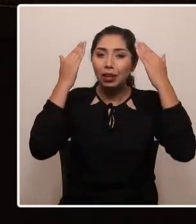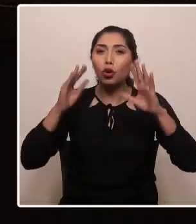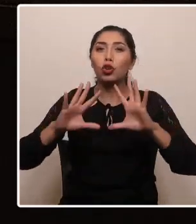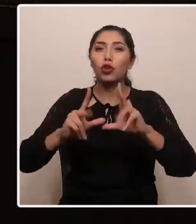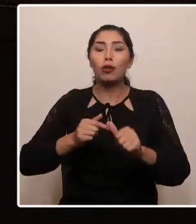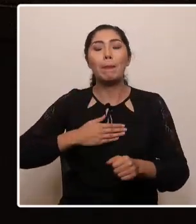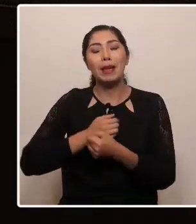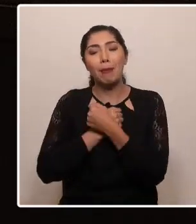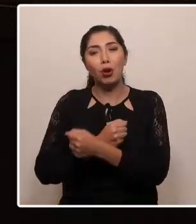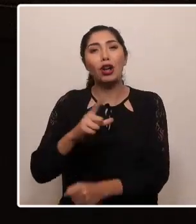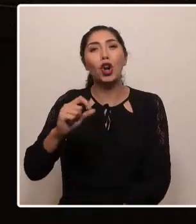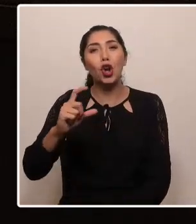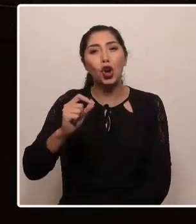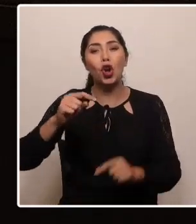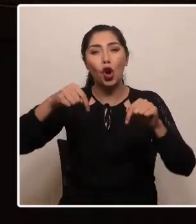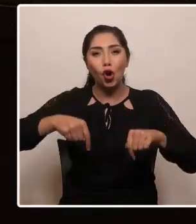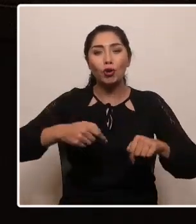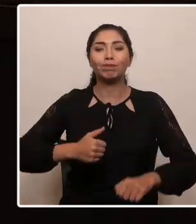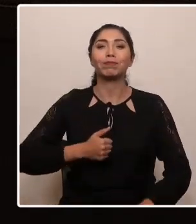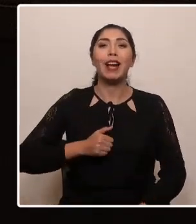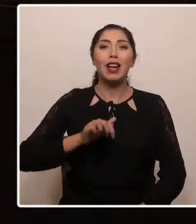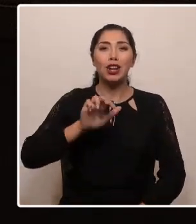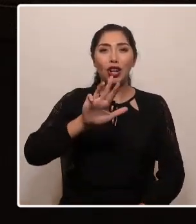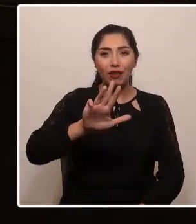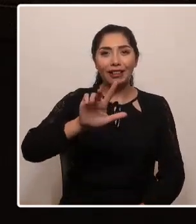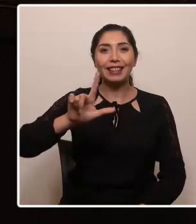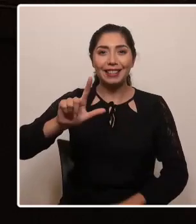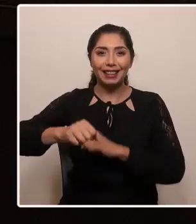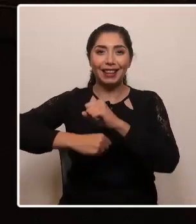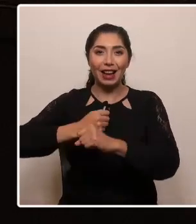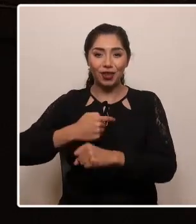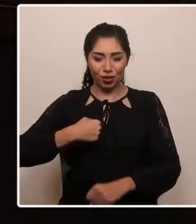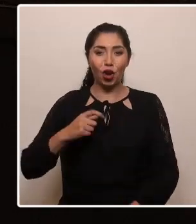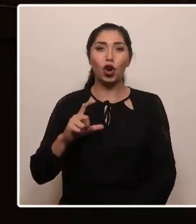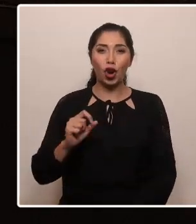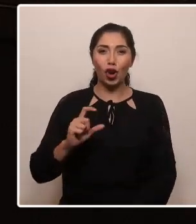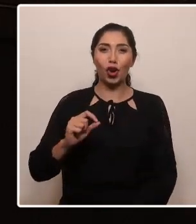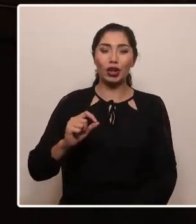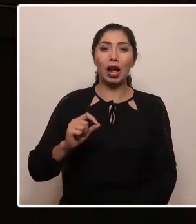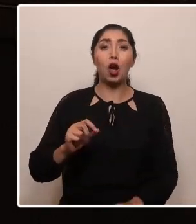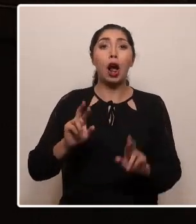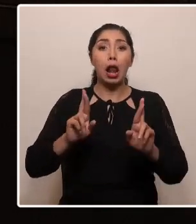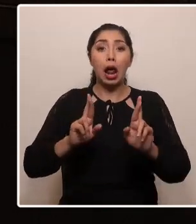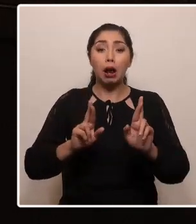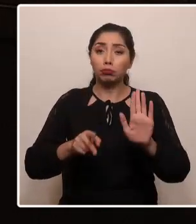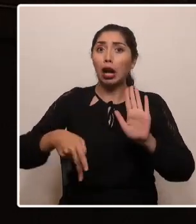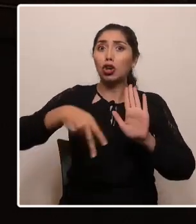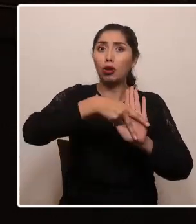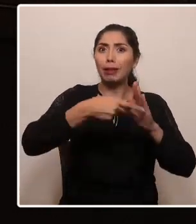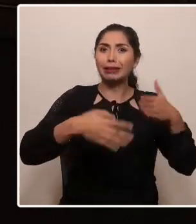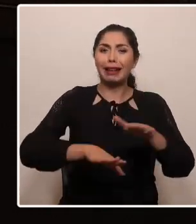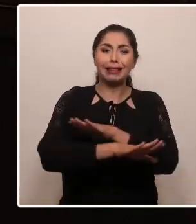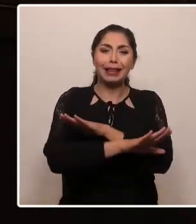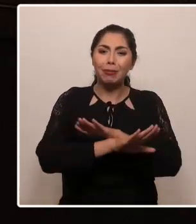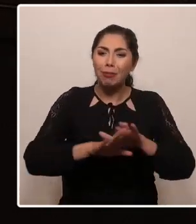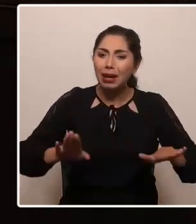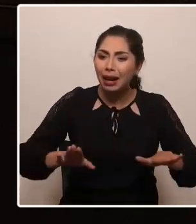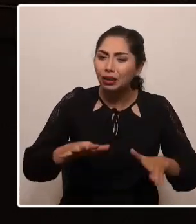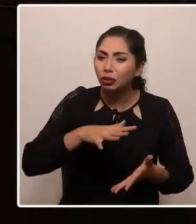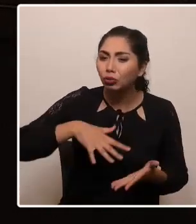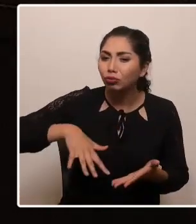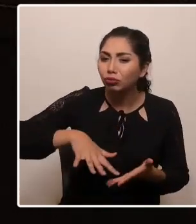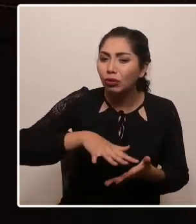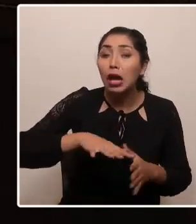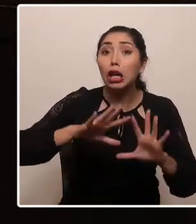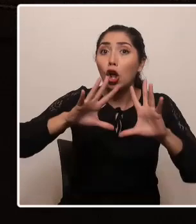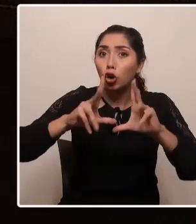que hoy cumple 97 años. Como colocolina, espero que la norma sobre deporte termine con la sociedad anónima, que los clubes